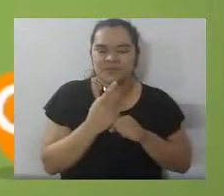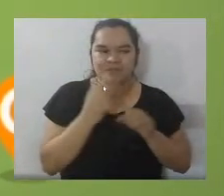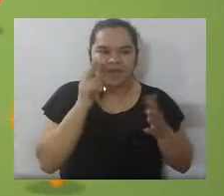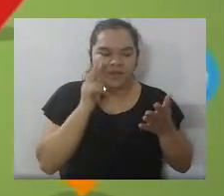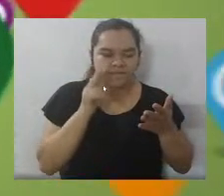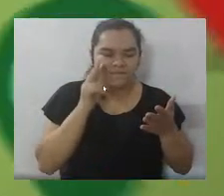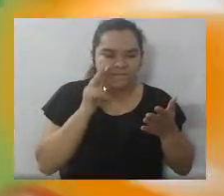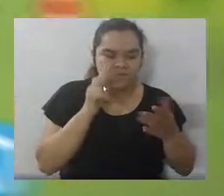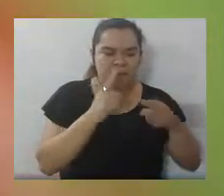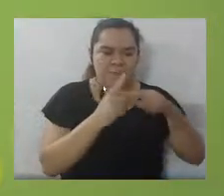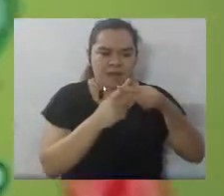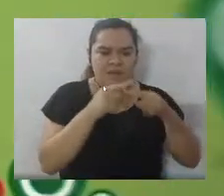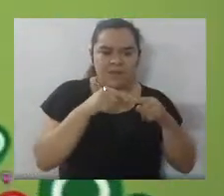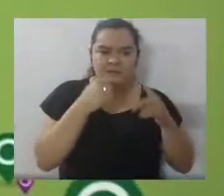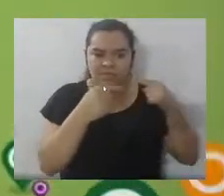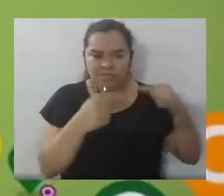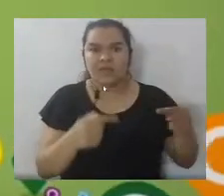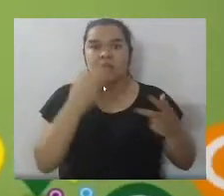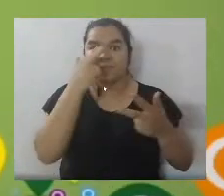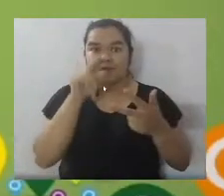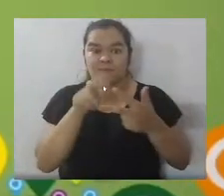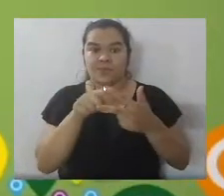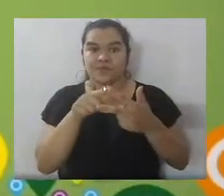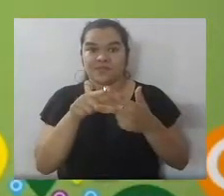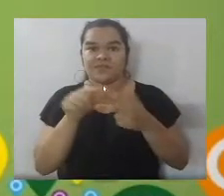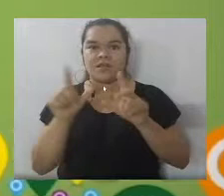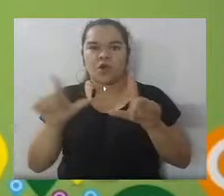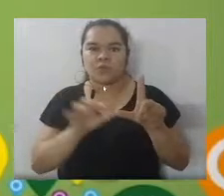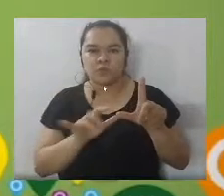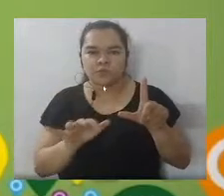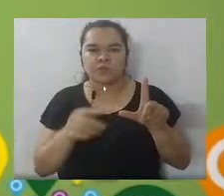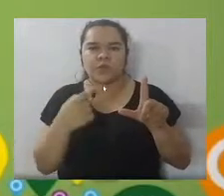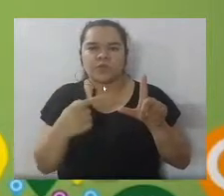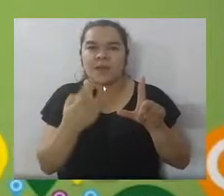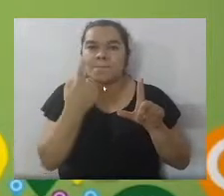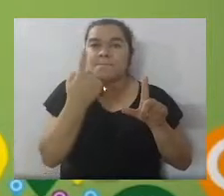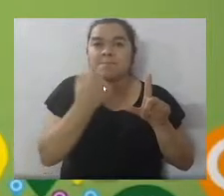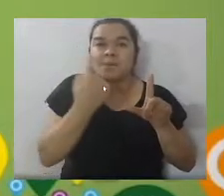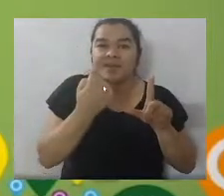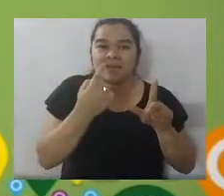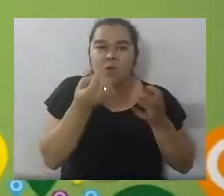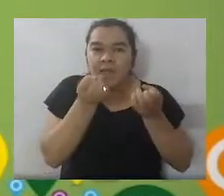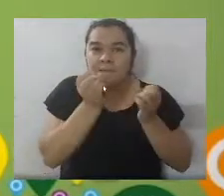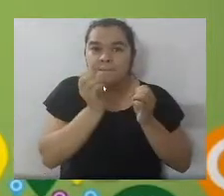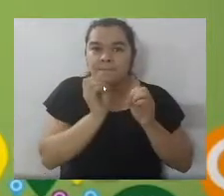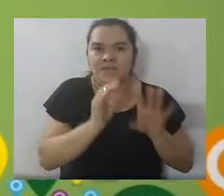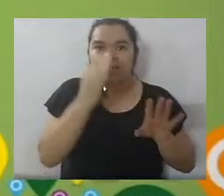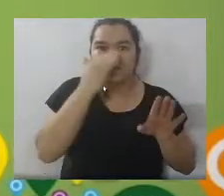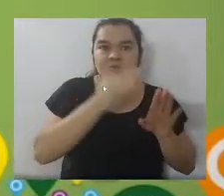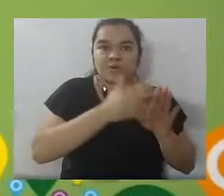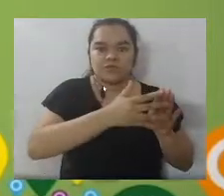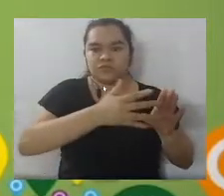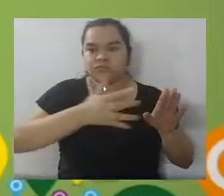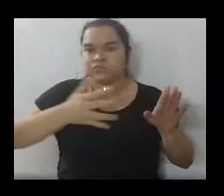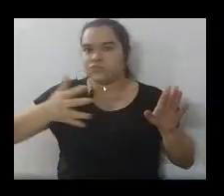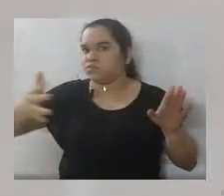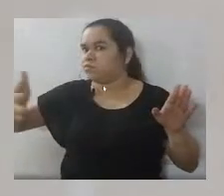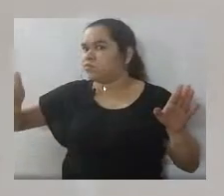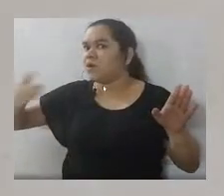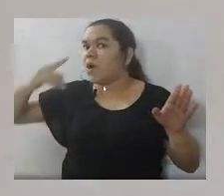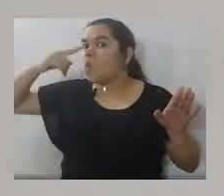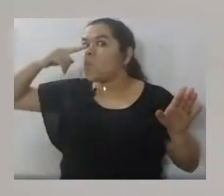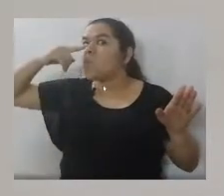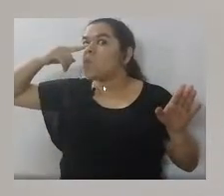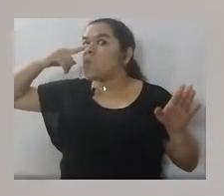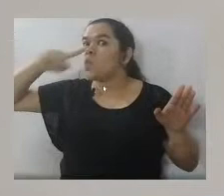desde la primera computación que van a ver como asignatura, el día de mañana cuando rindan el proyecto final, gente que